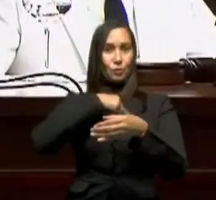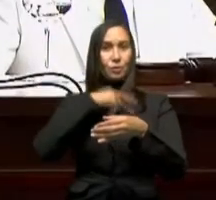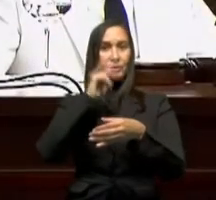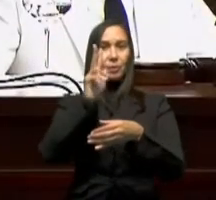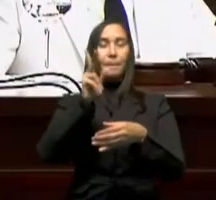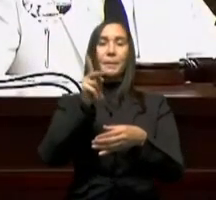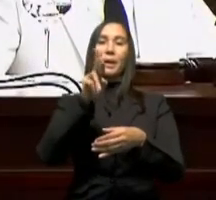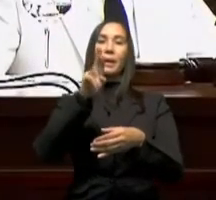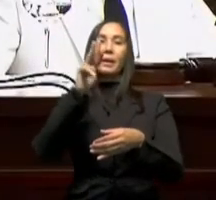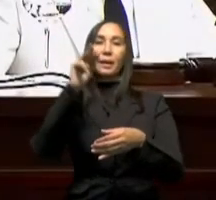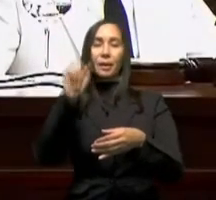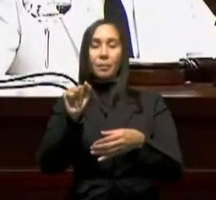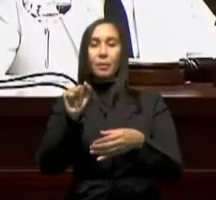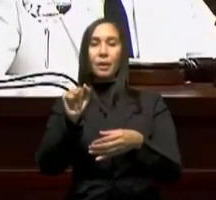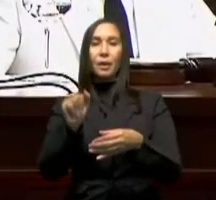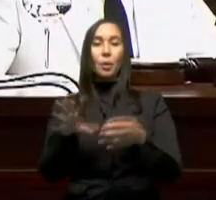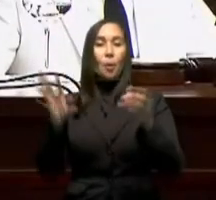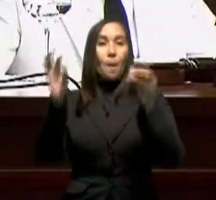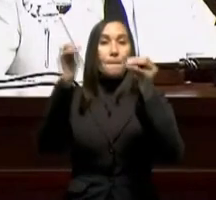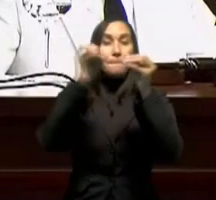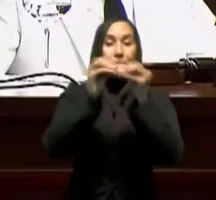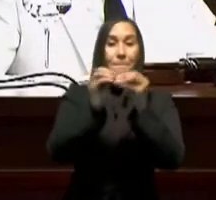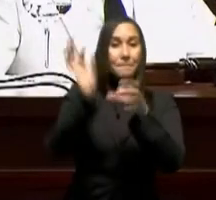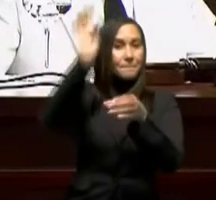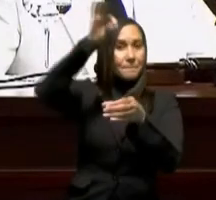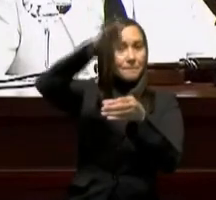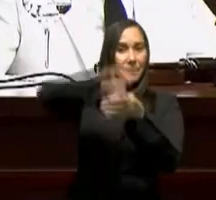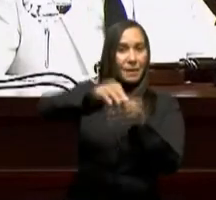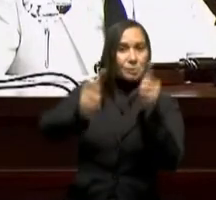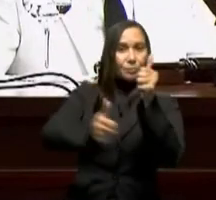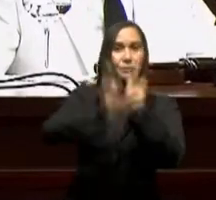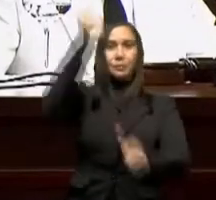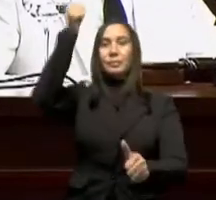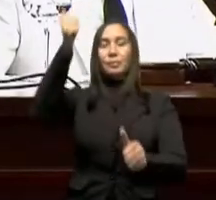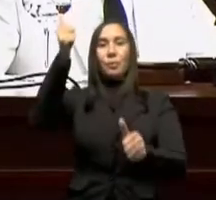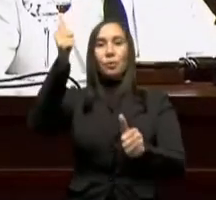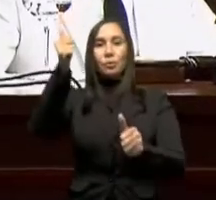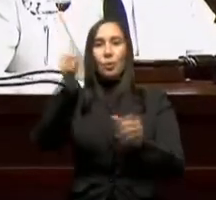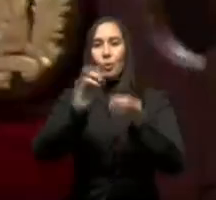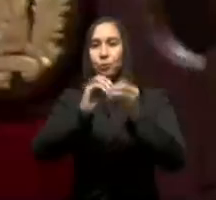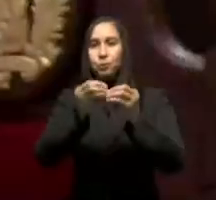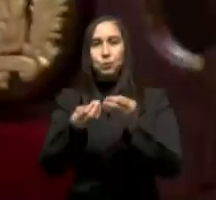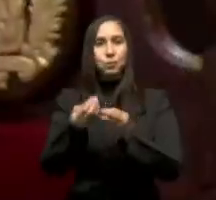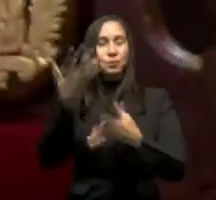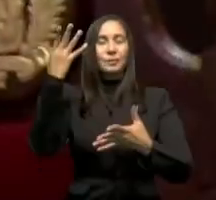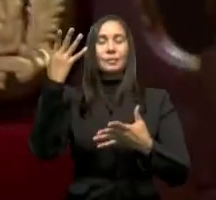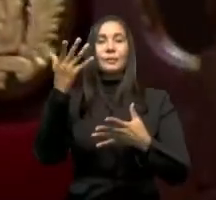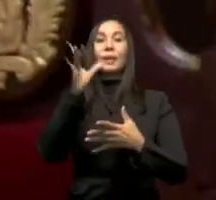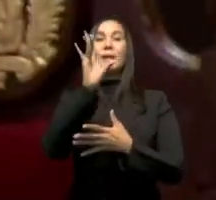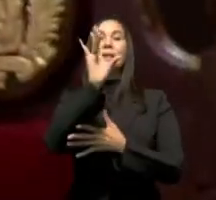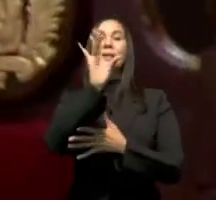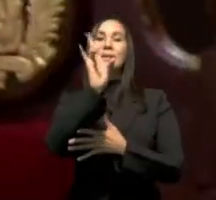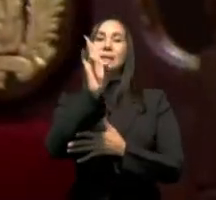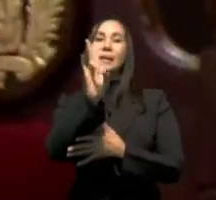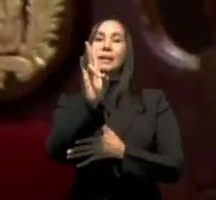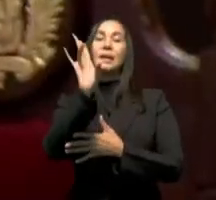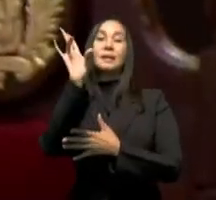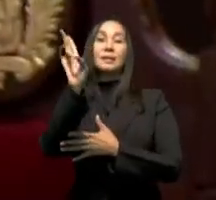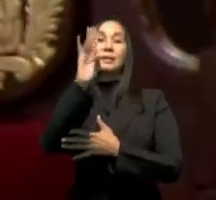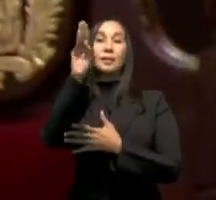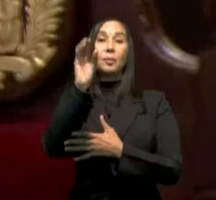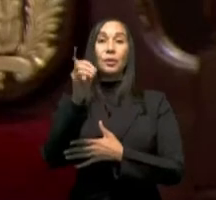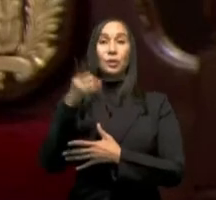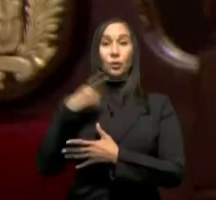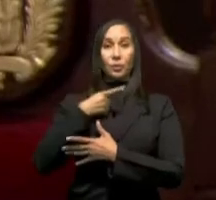Revolucionario Moderno, obtuvo la mayoría congresual más amplia de la historia de nuestra democracia, con un 77% de